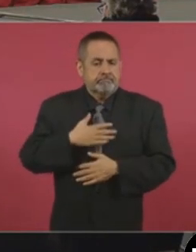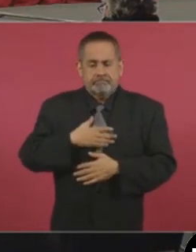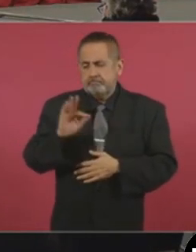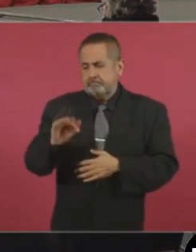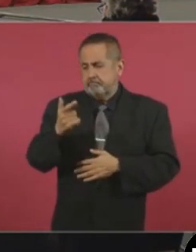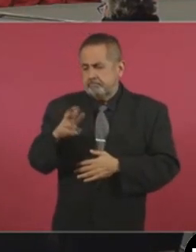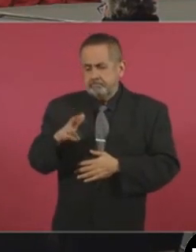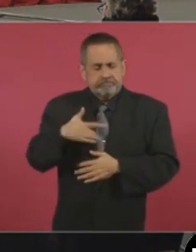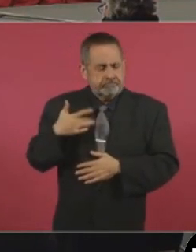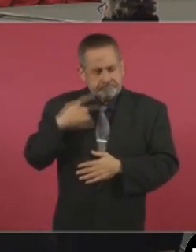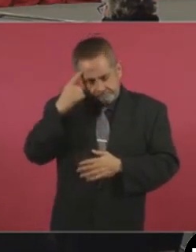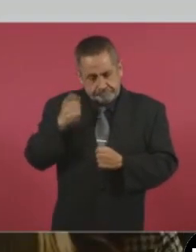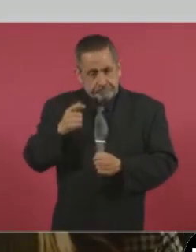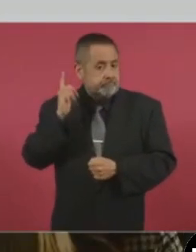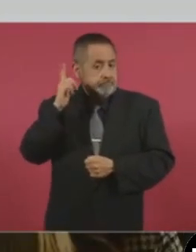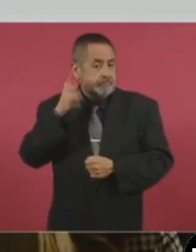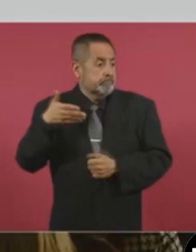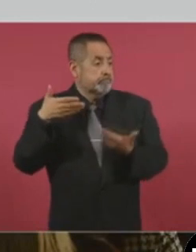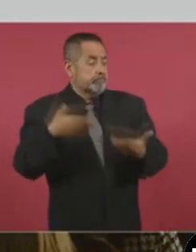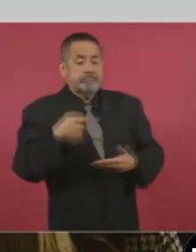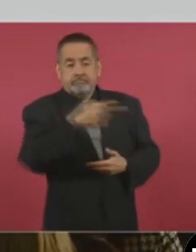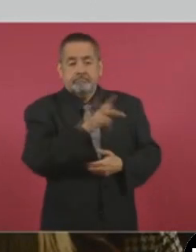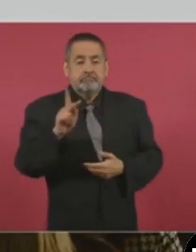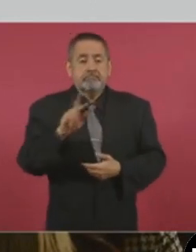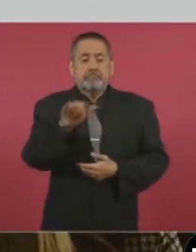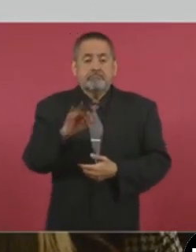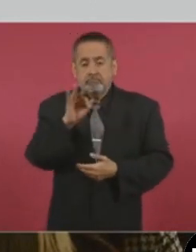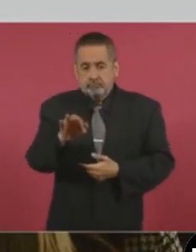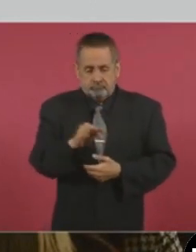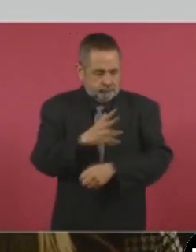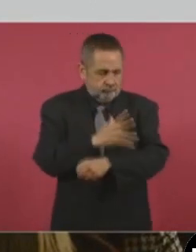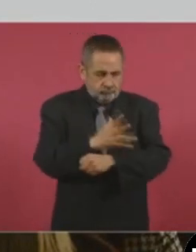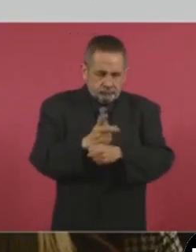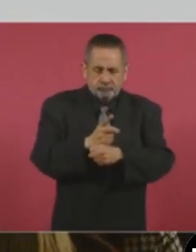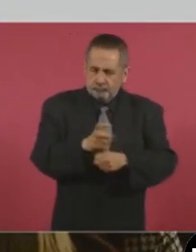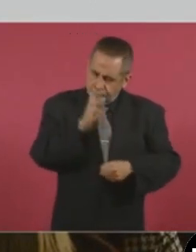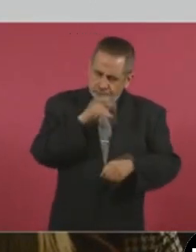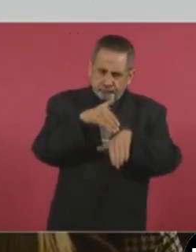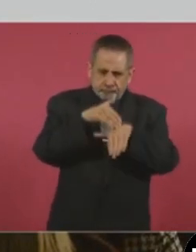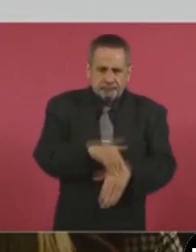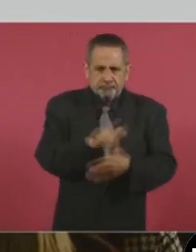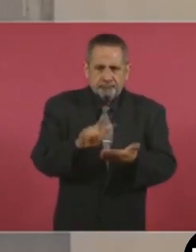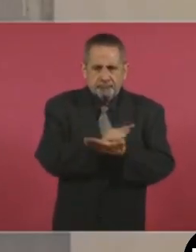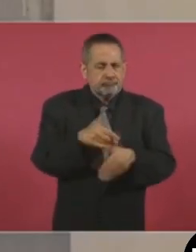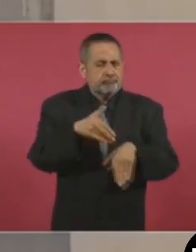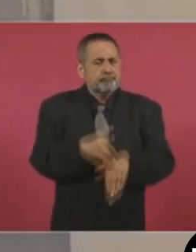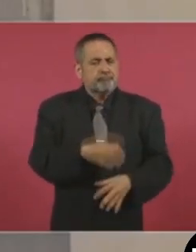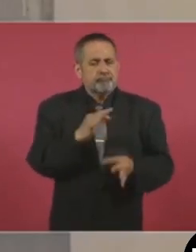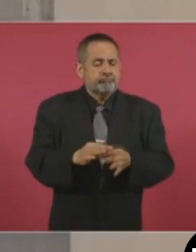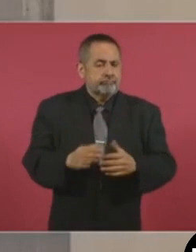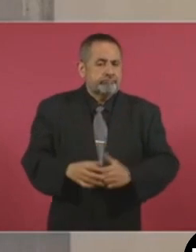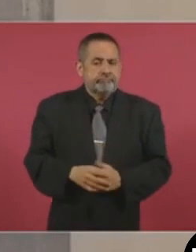confía en que el Poder Judicial Federal actuará con estricto apego a derecho